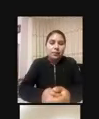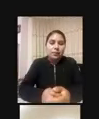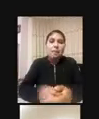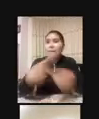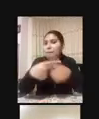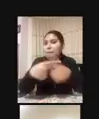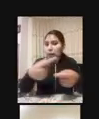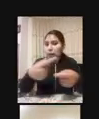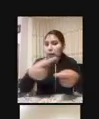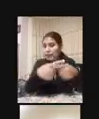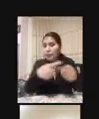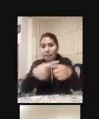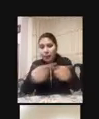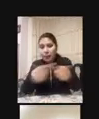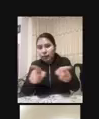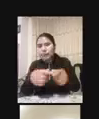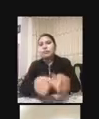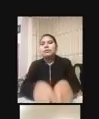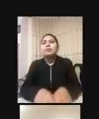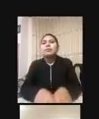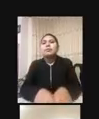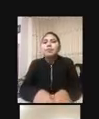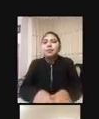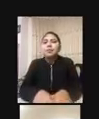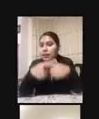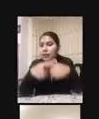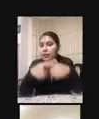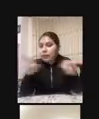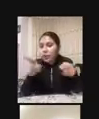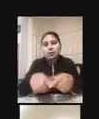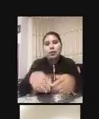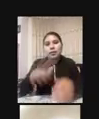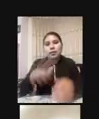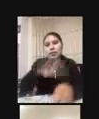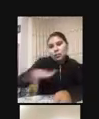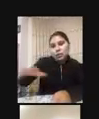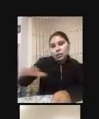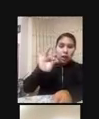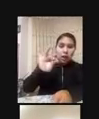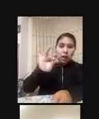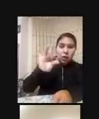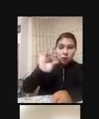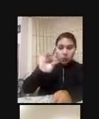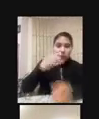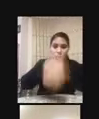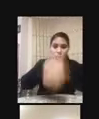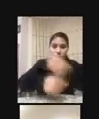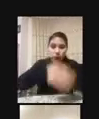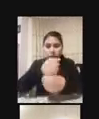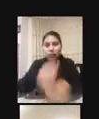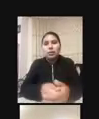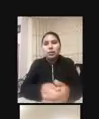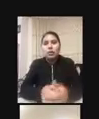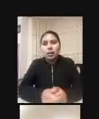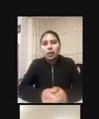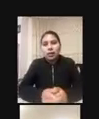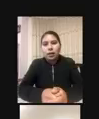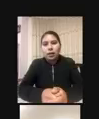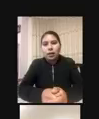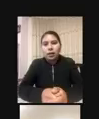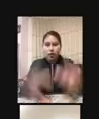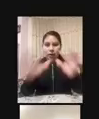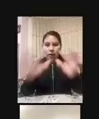Siguiente, por favor. Vamos a hablar ahora de algo muy importante